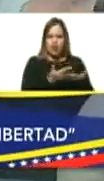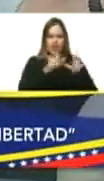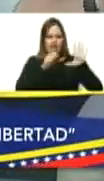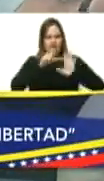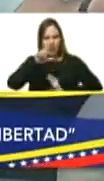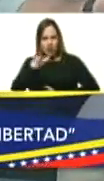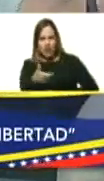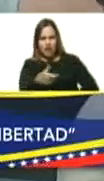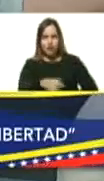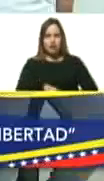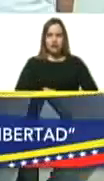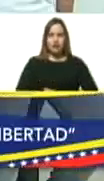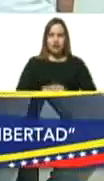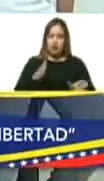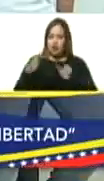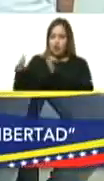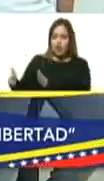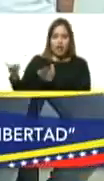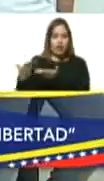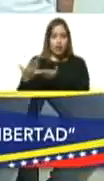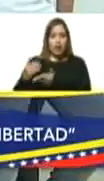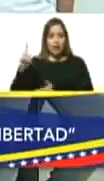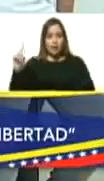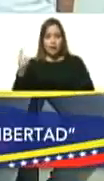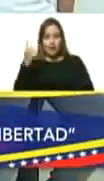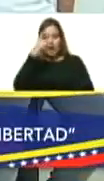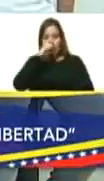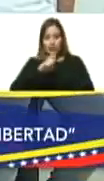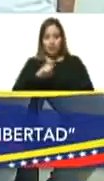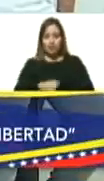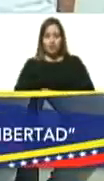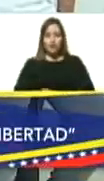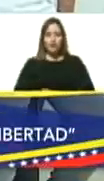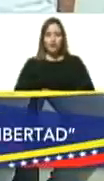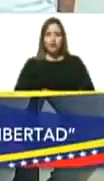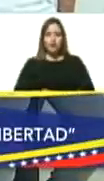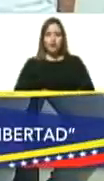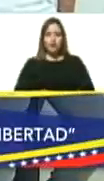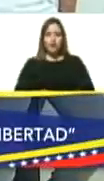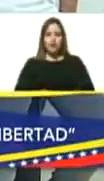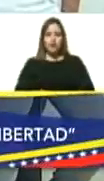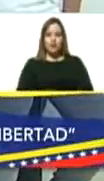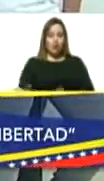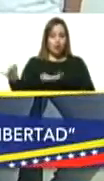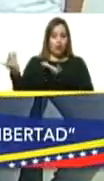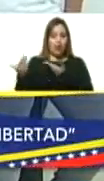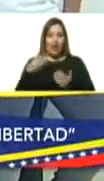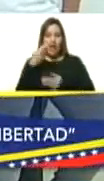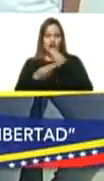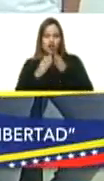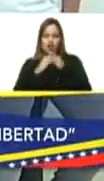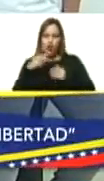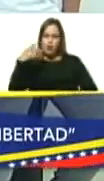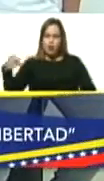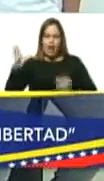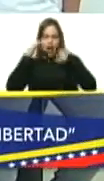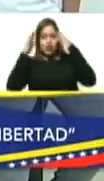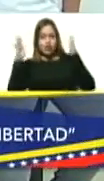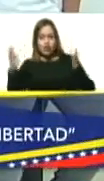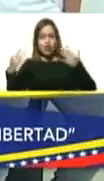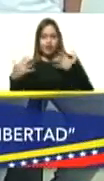sexto grado, Alejandro, y Tony estudia primer año. Y aquí, bueno, por supuesto se está generando toda la política de atención